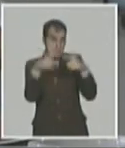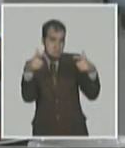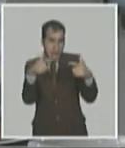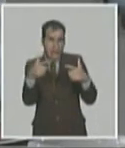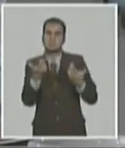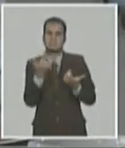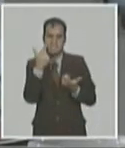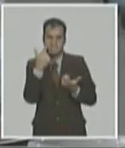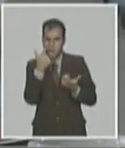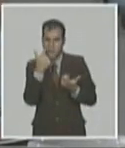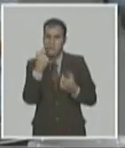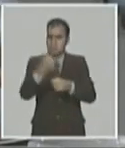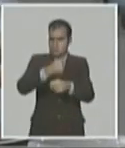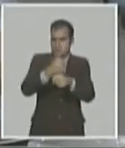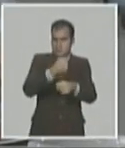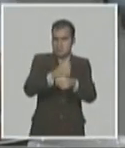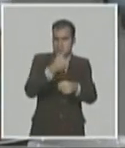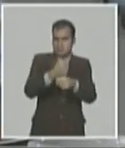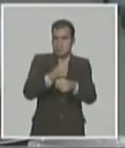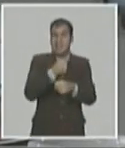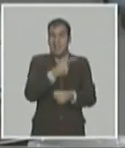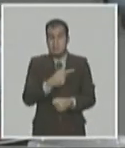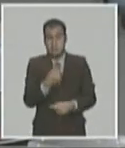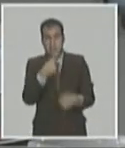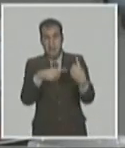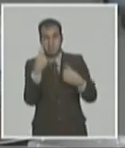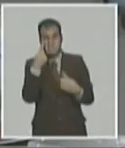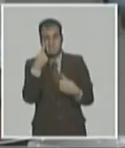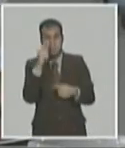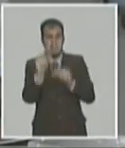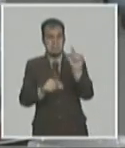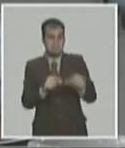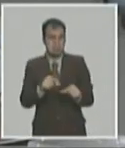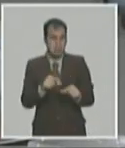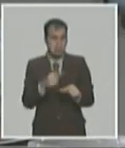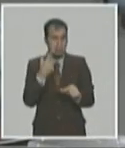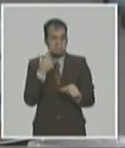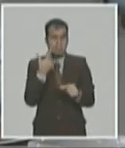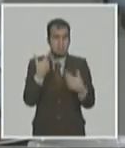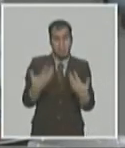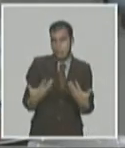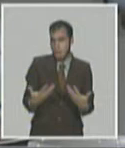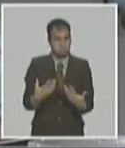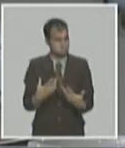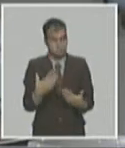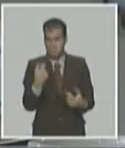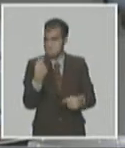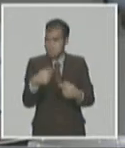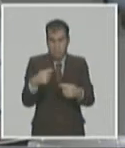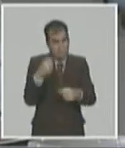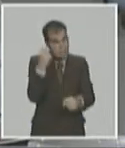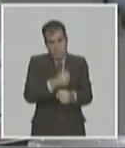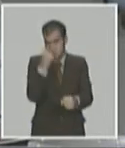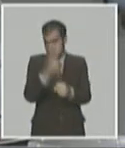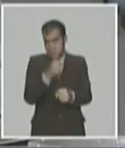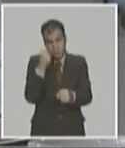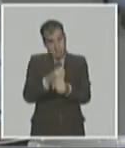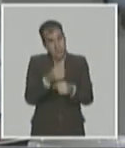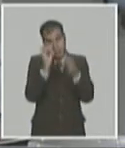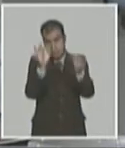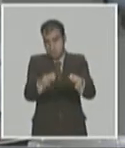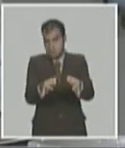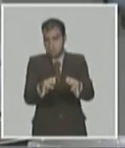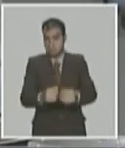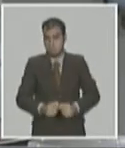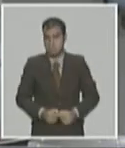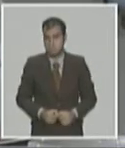combata cualquier tipo de vestigio de conformismo que no sea la transformación de los problemas que hoy estamos enfrentando. Que sin lugar a